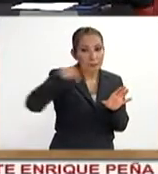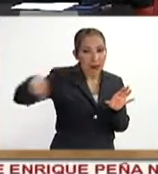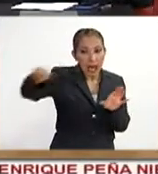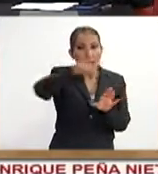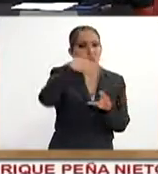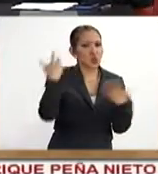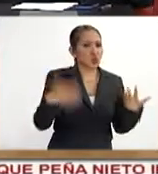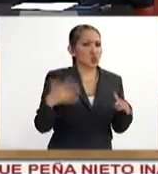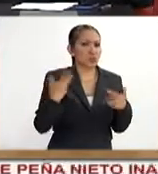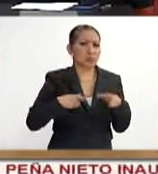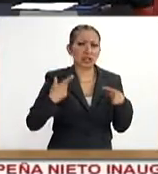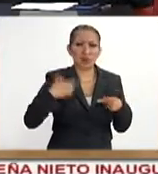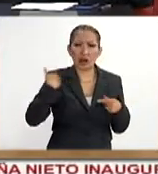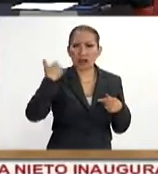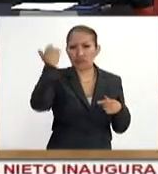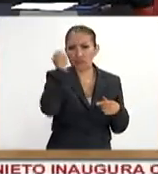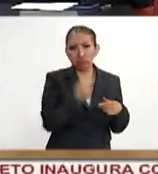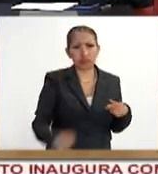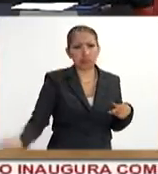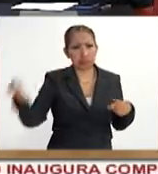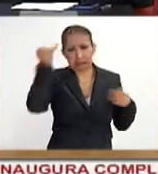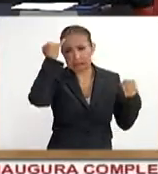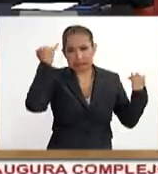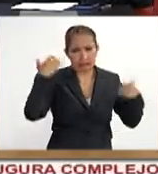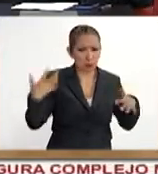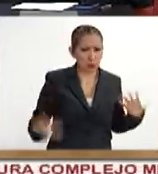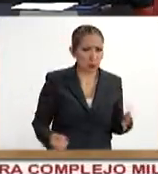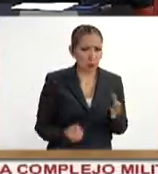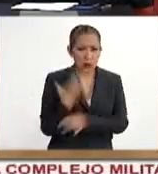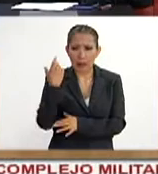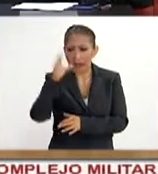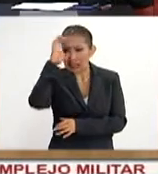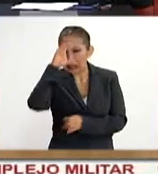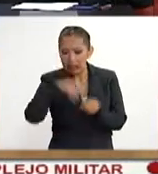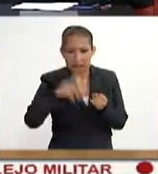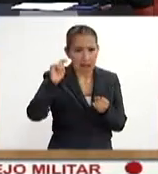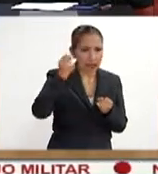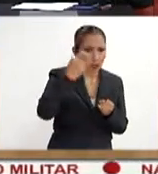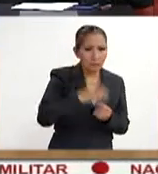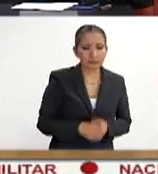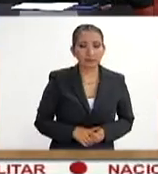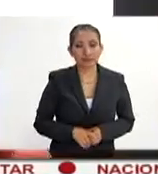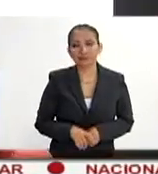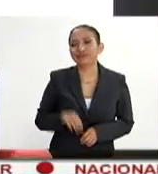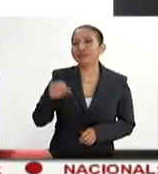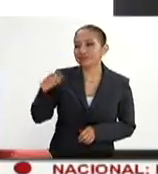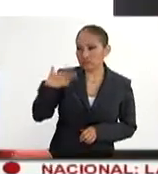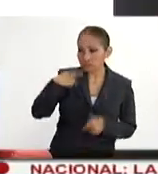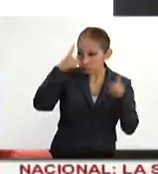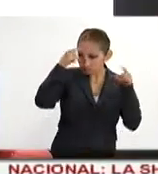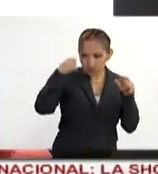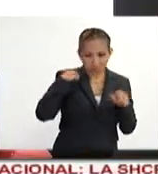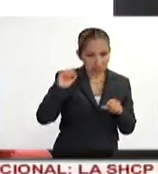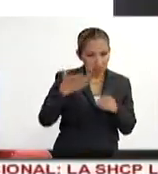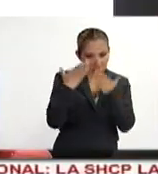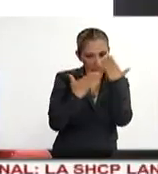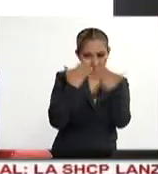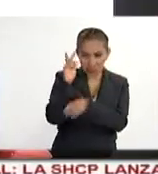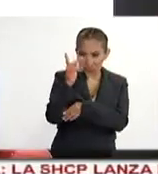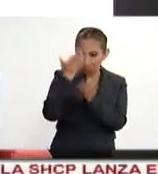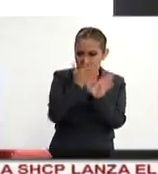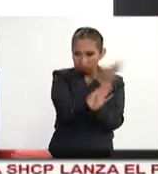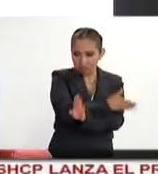un semillero de gente muy talentosa, ¿no? Sobre todo en la parte de ciencia, de tecnología. Sí, yo soy egresado también del